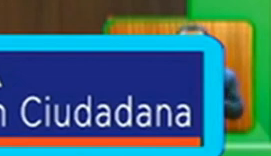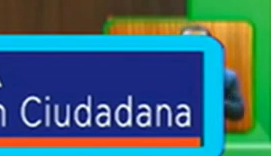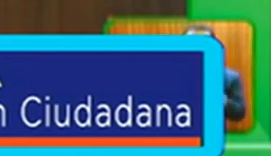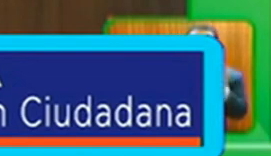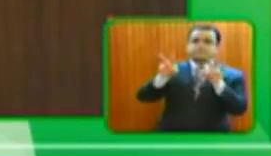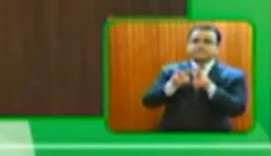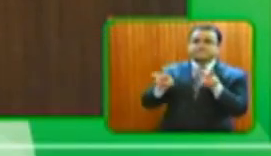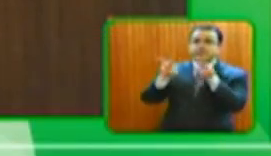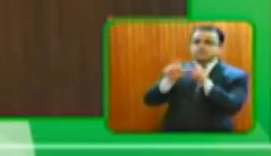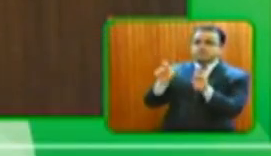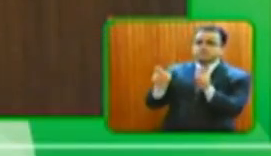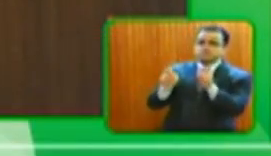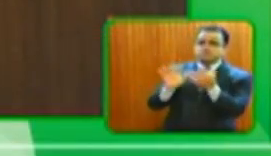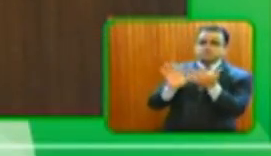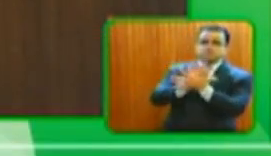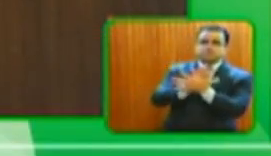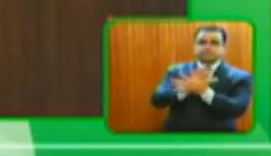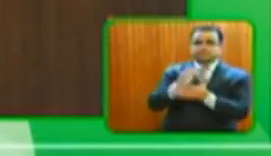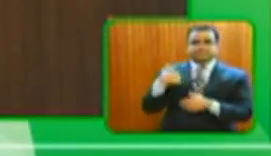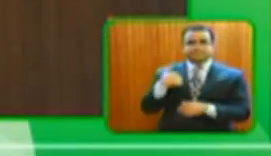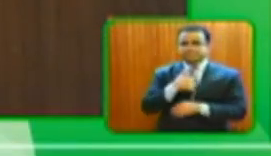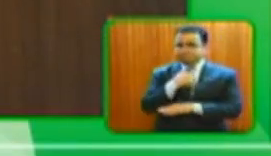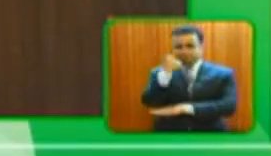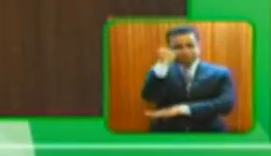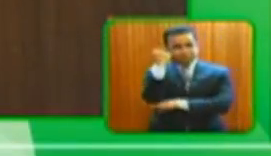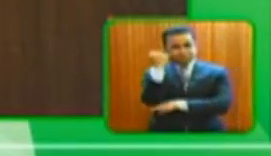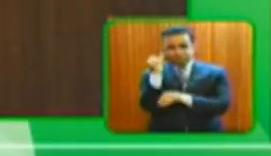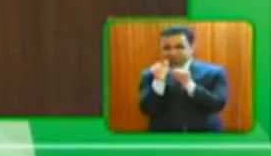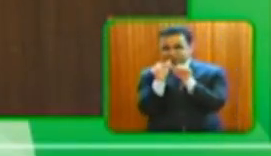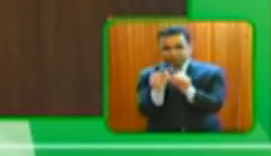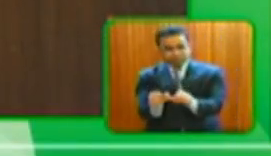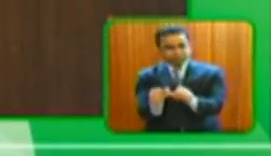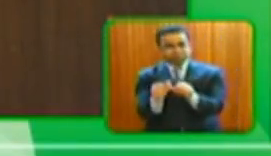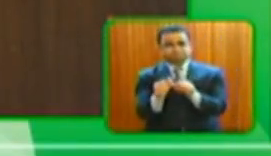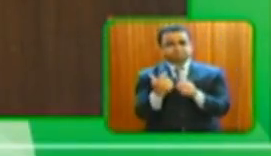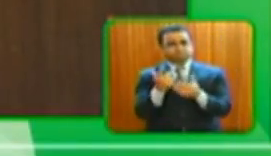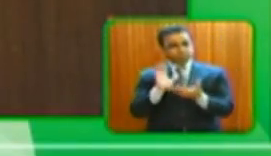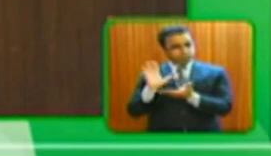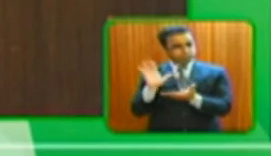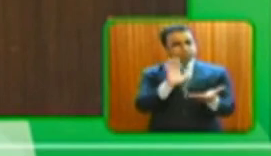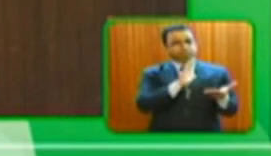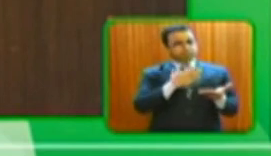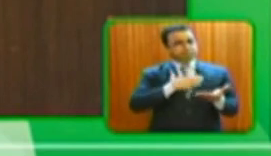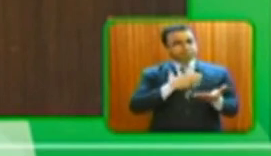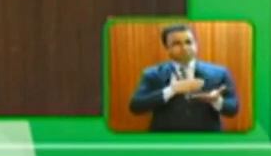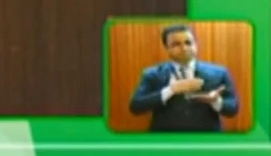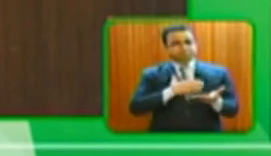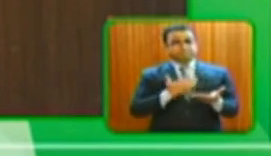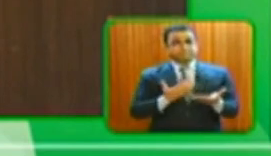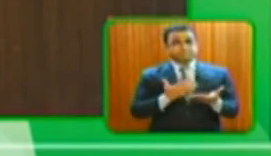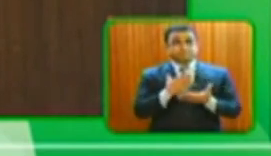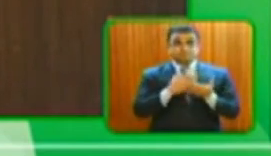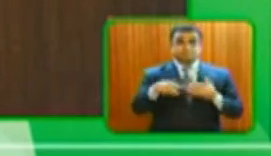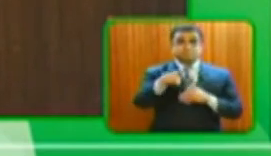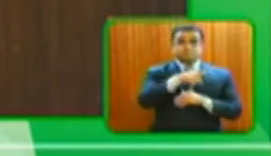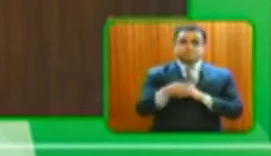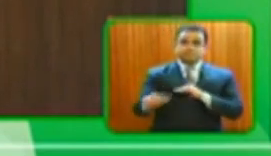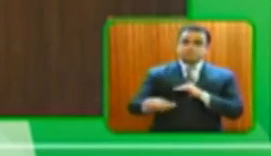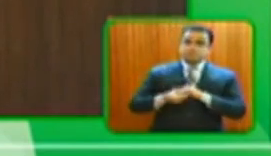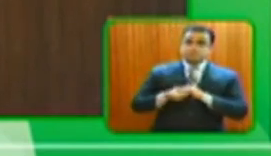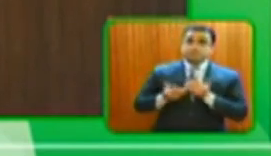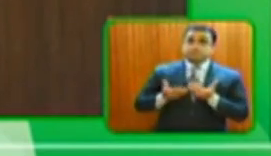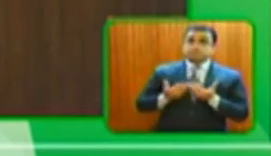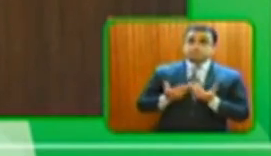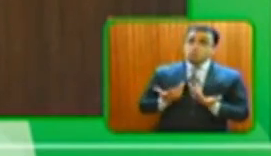valores. Somos lo que tenemos o lo que aparentamos. Muchos quieren poder, dinero fácil y ser